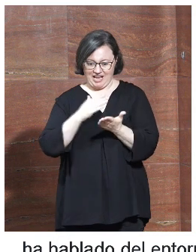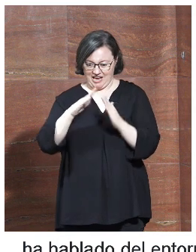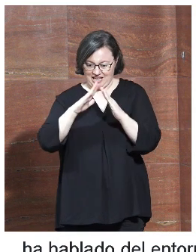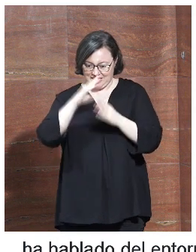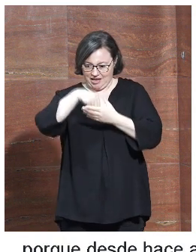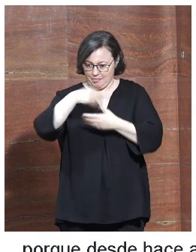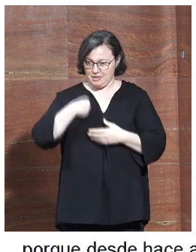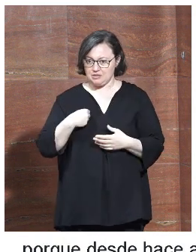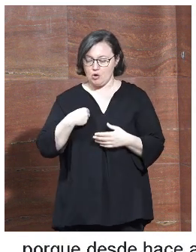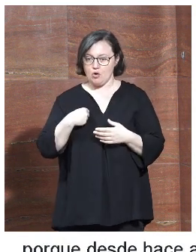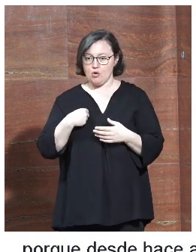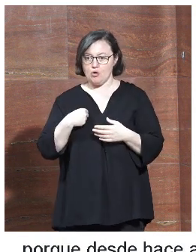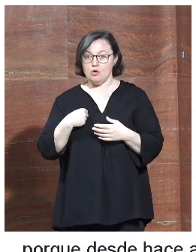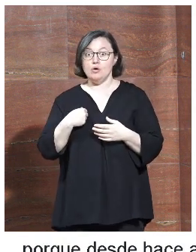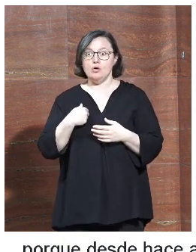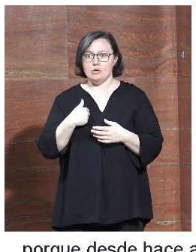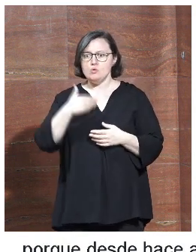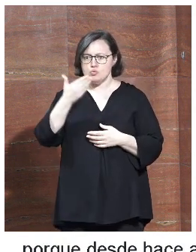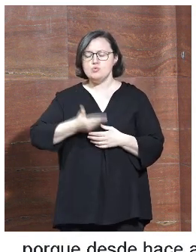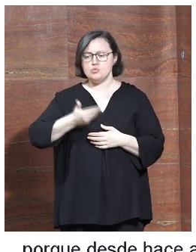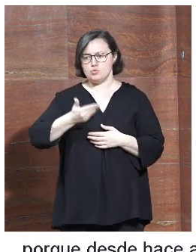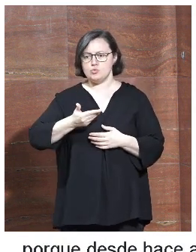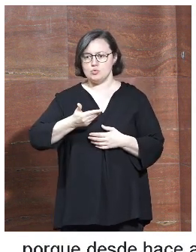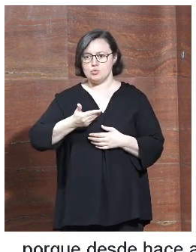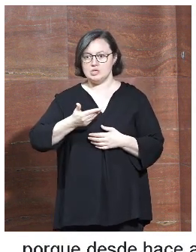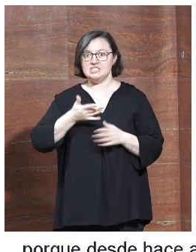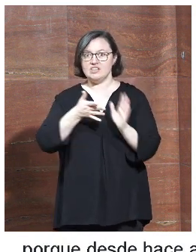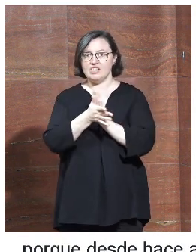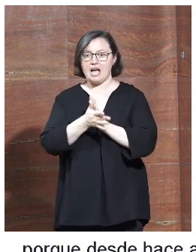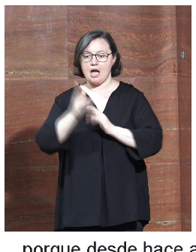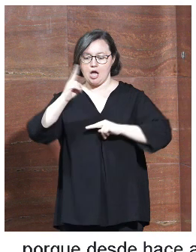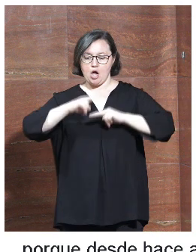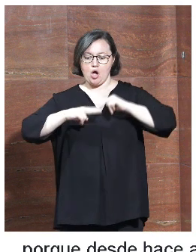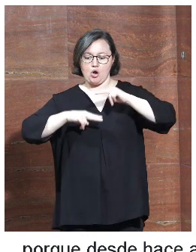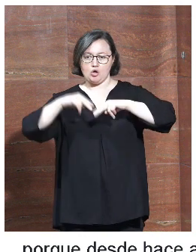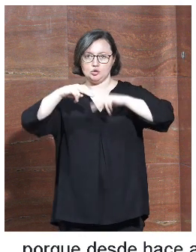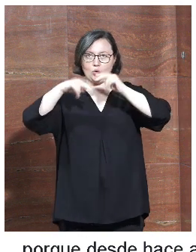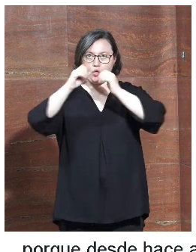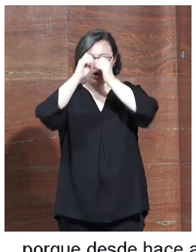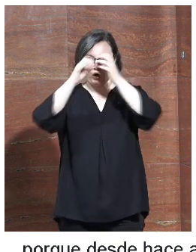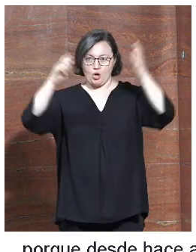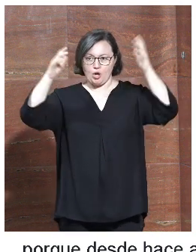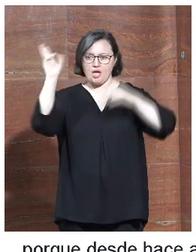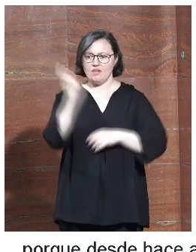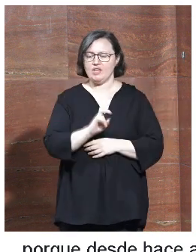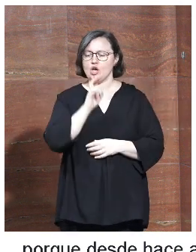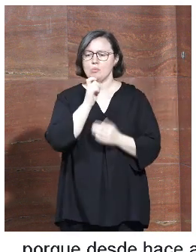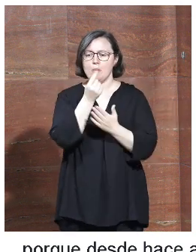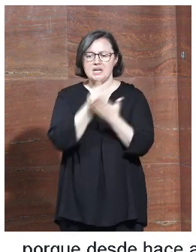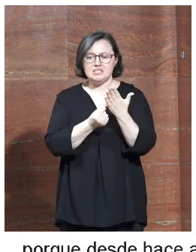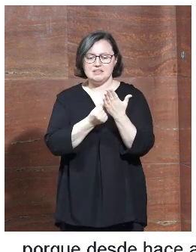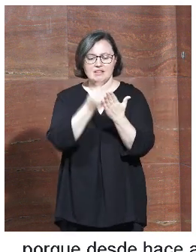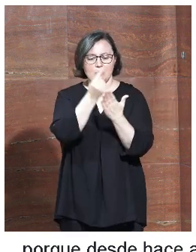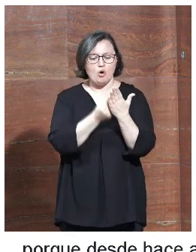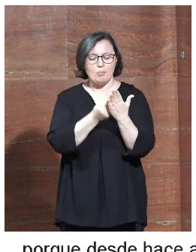de las habitables, es una construcción que está pensada más desde una perspectiva